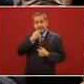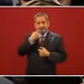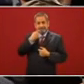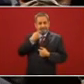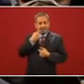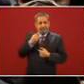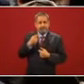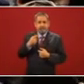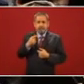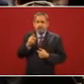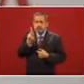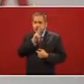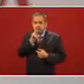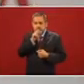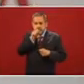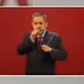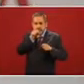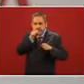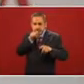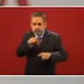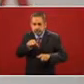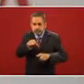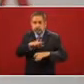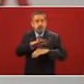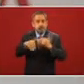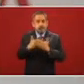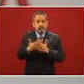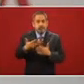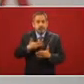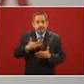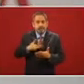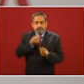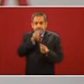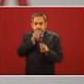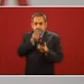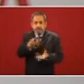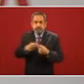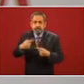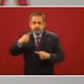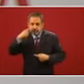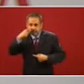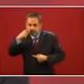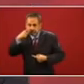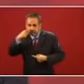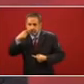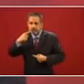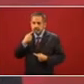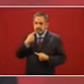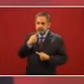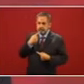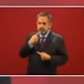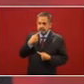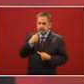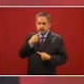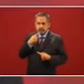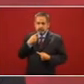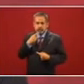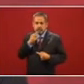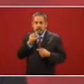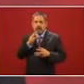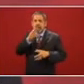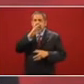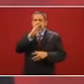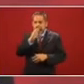líquidos respiratorios que todas las personas proyectan por nariz y boca al